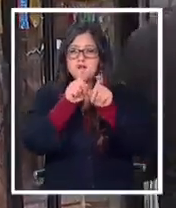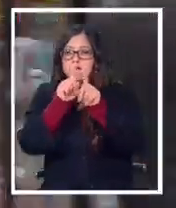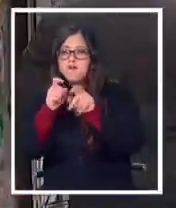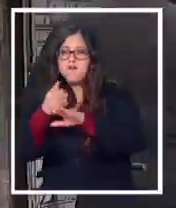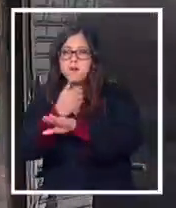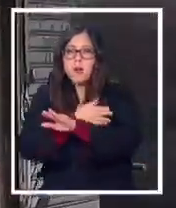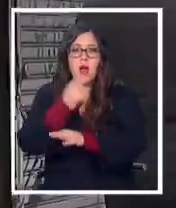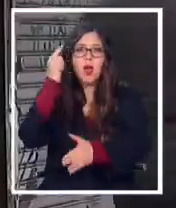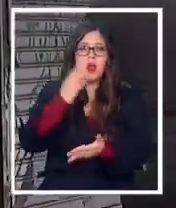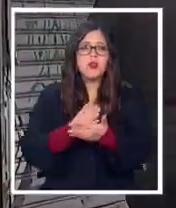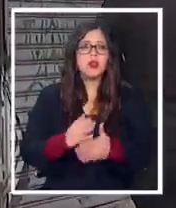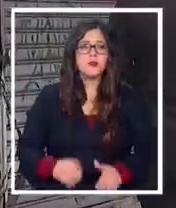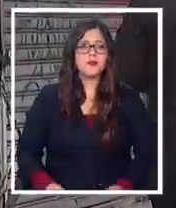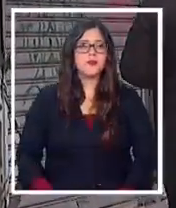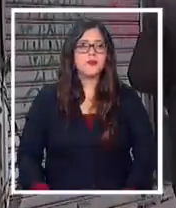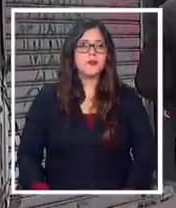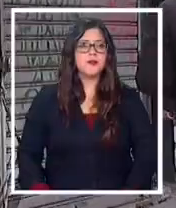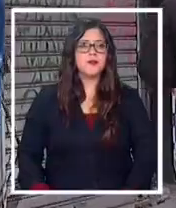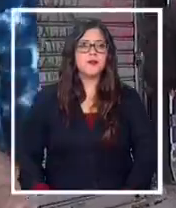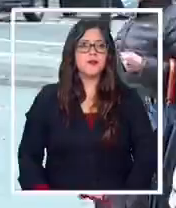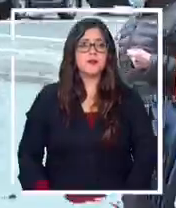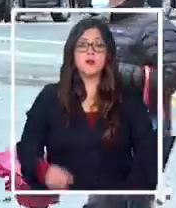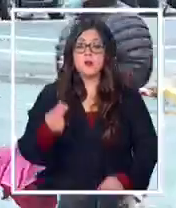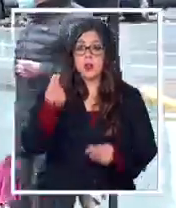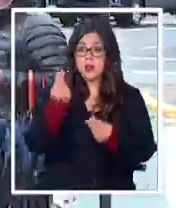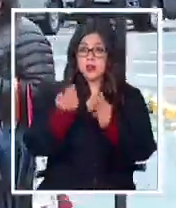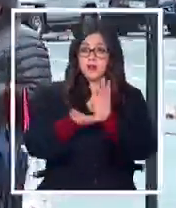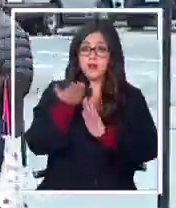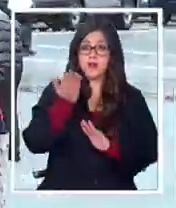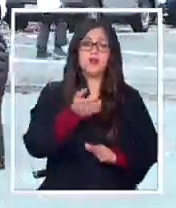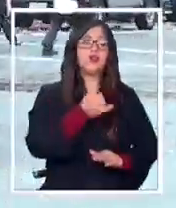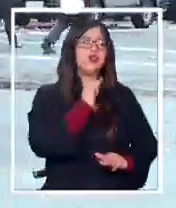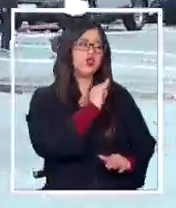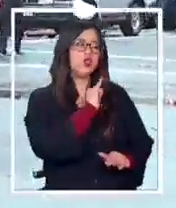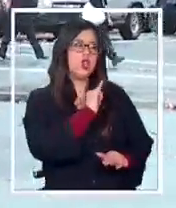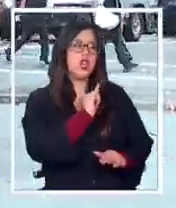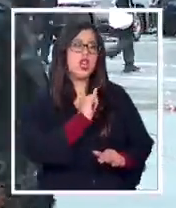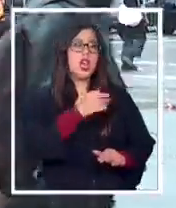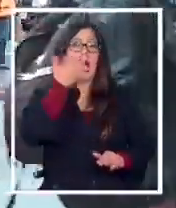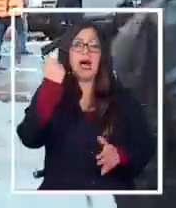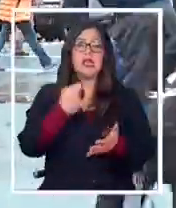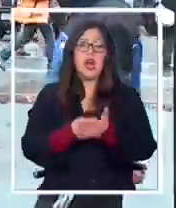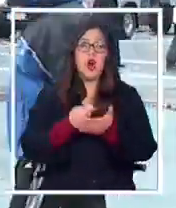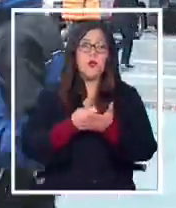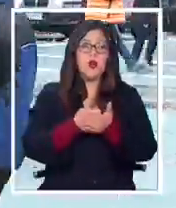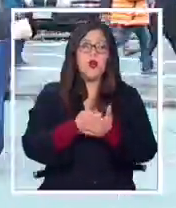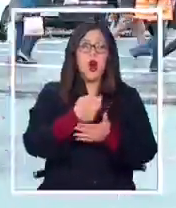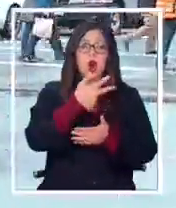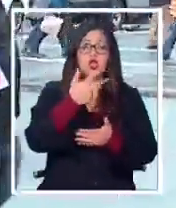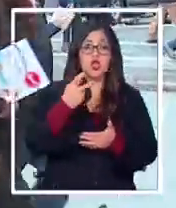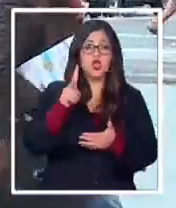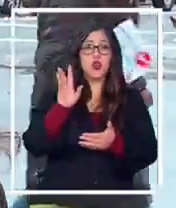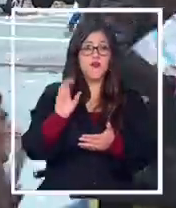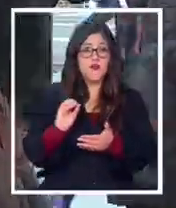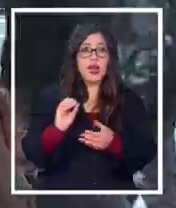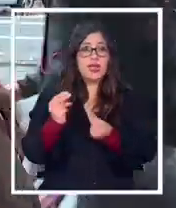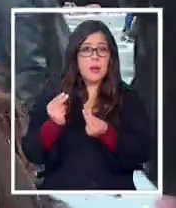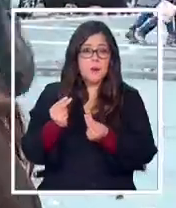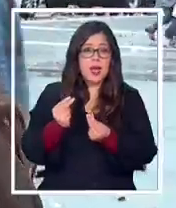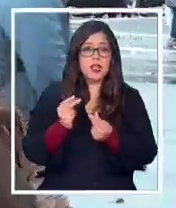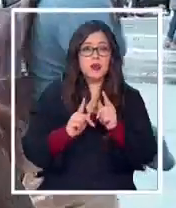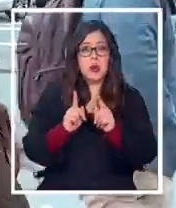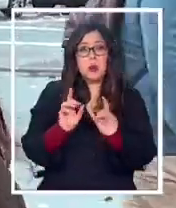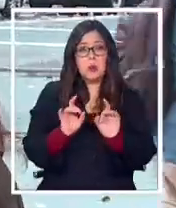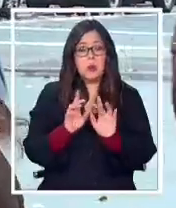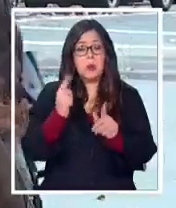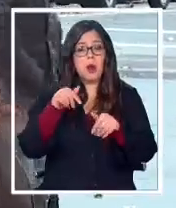una decisión. ¿Subió mucho, lo ha notado? Sí, demasiado, de hecho, porque antes comprábamos a 820, algo así,